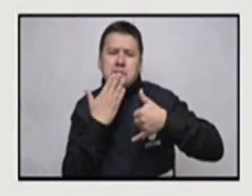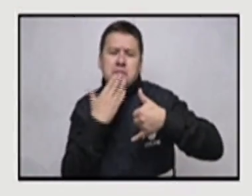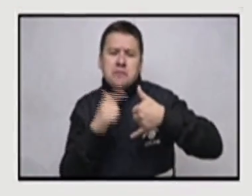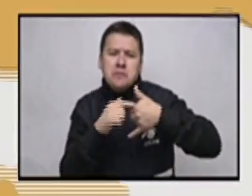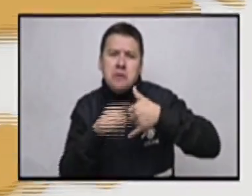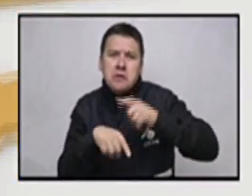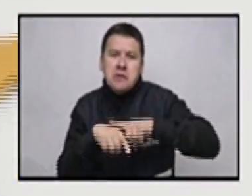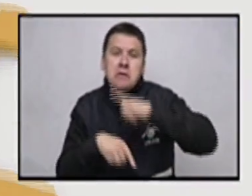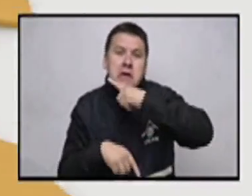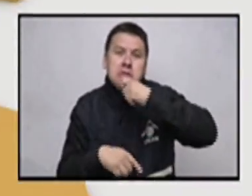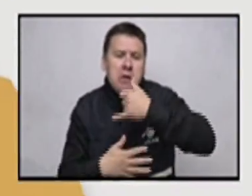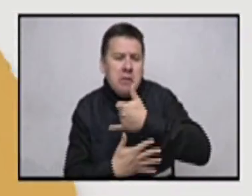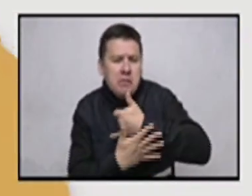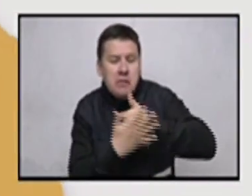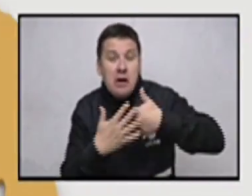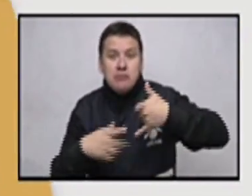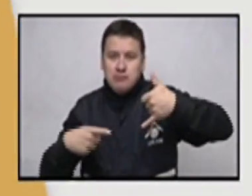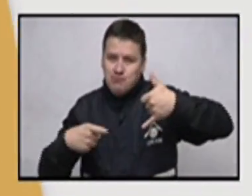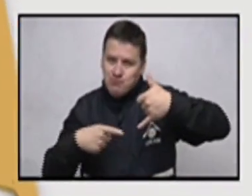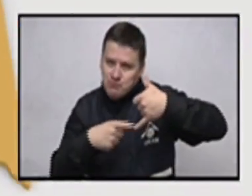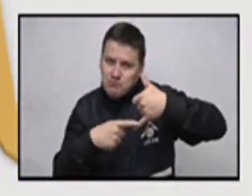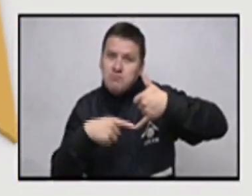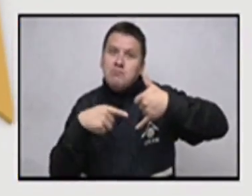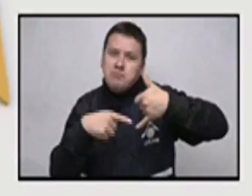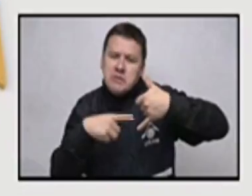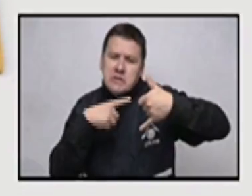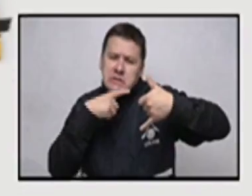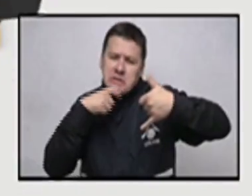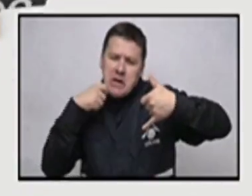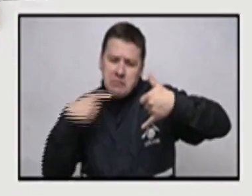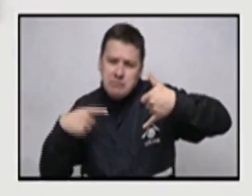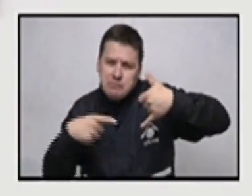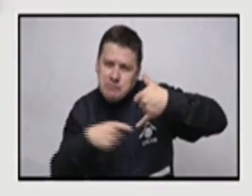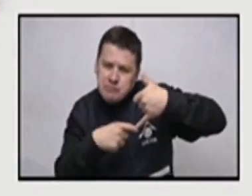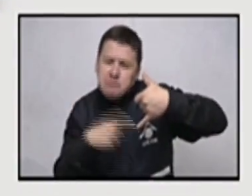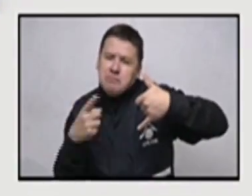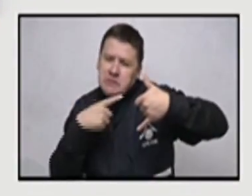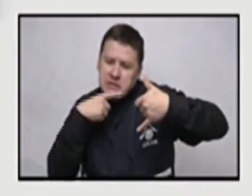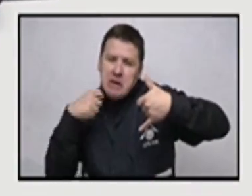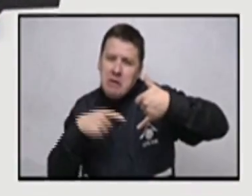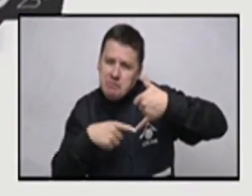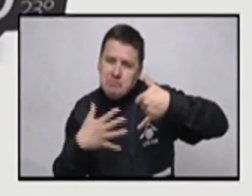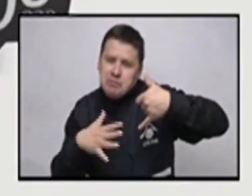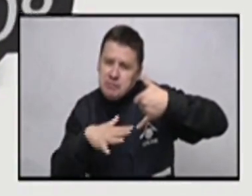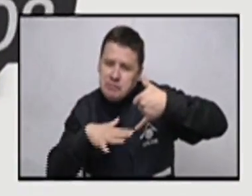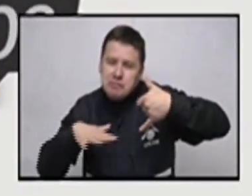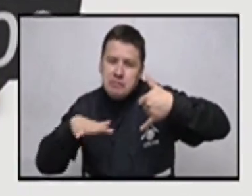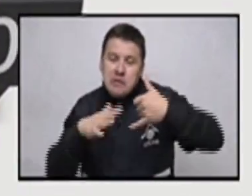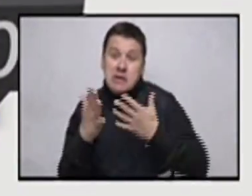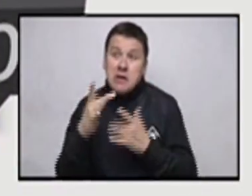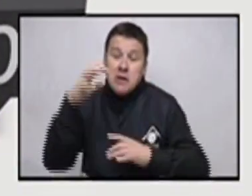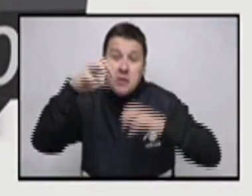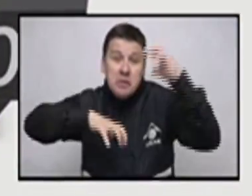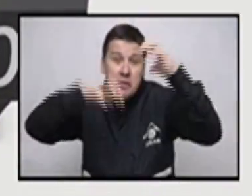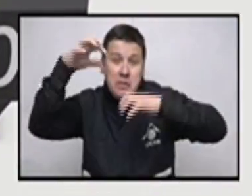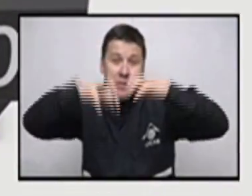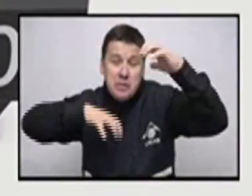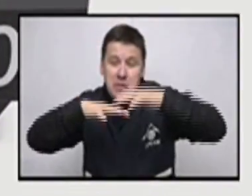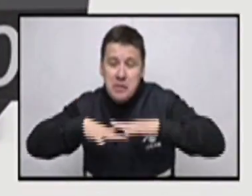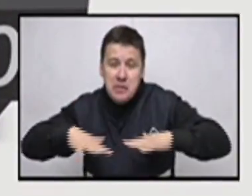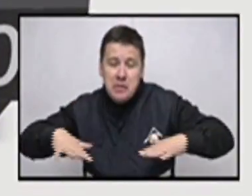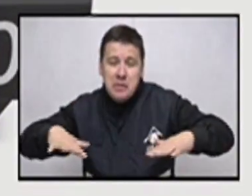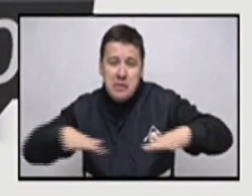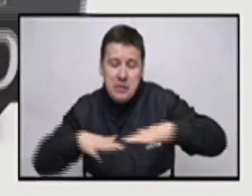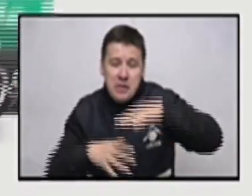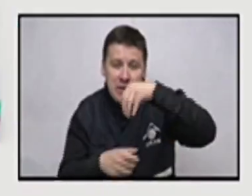de tiempo seco. En la Amazonía predominará el tiempo seco en el centro y occidente de la región. Se esperan lluvias leves en áreas de